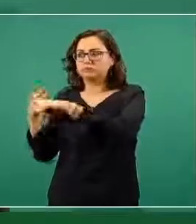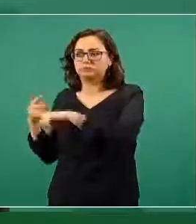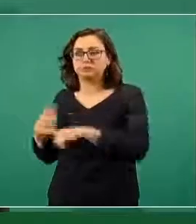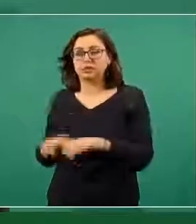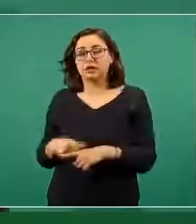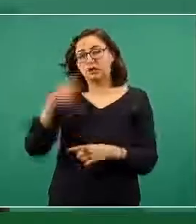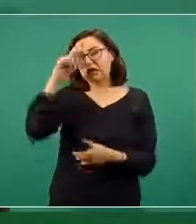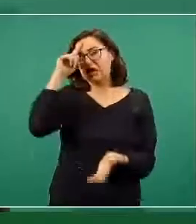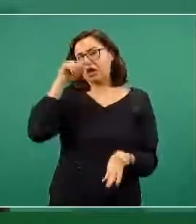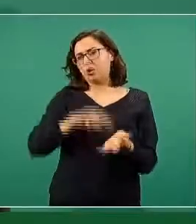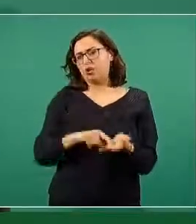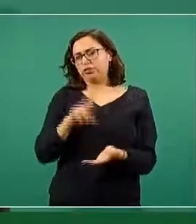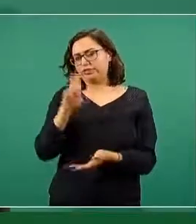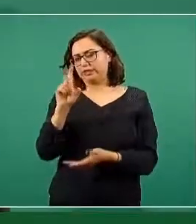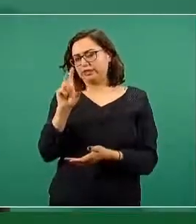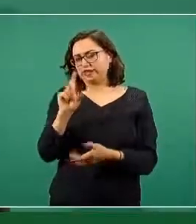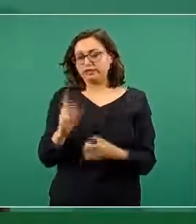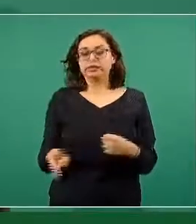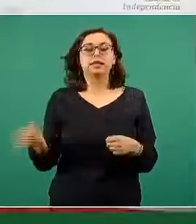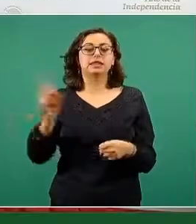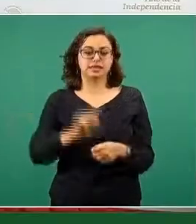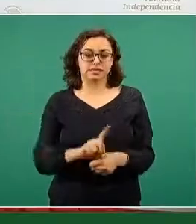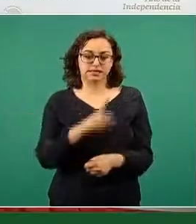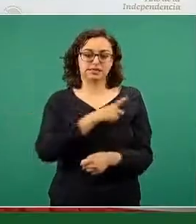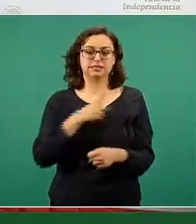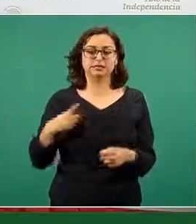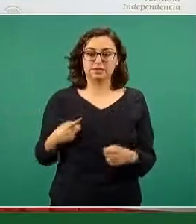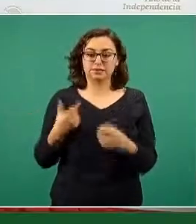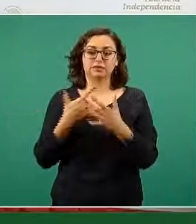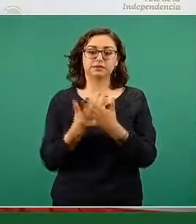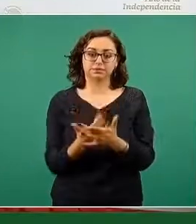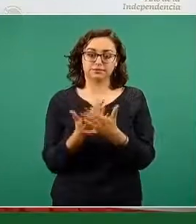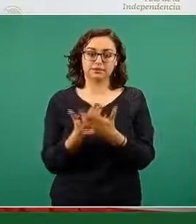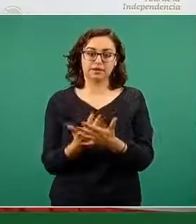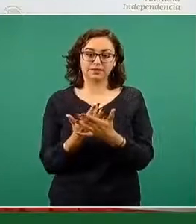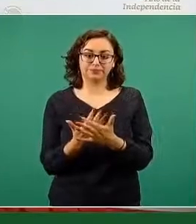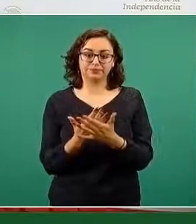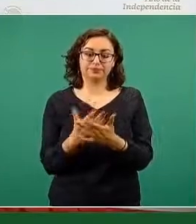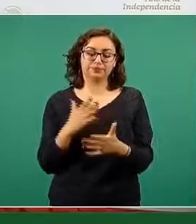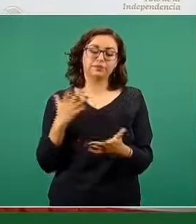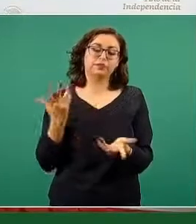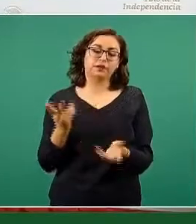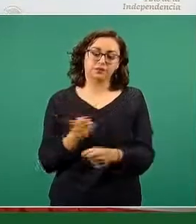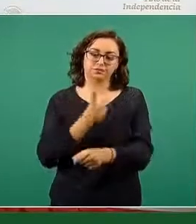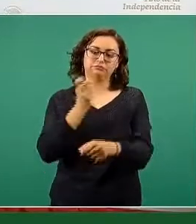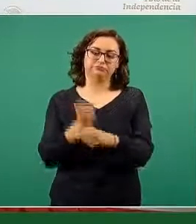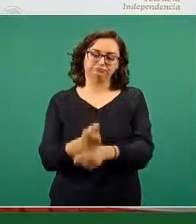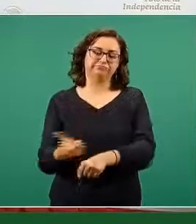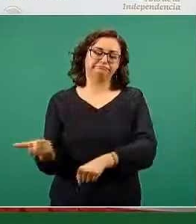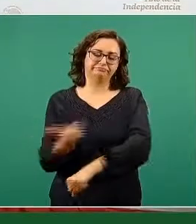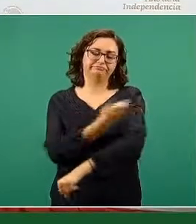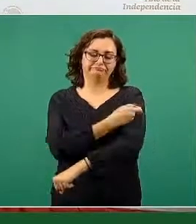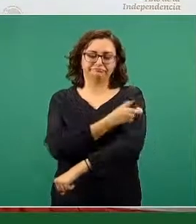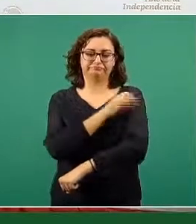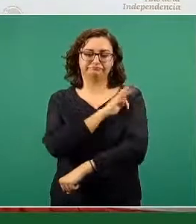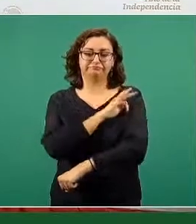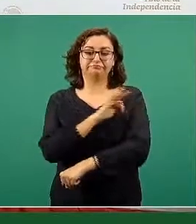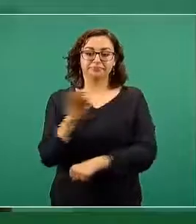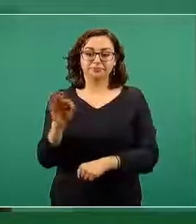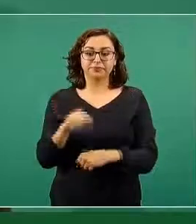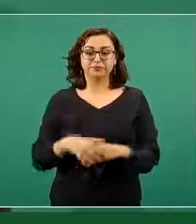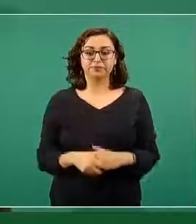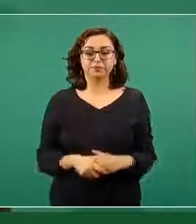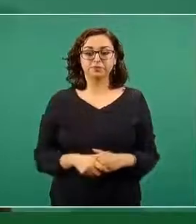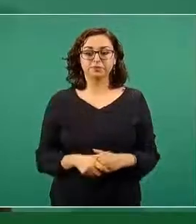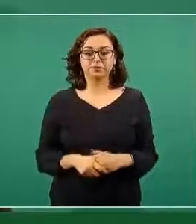son 30 días los que habría que esperar para poder aplicar la segunda dosis en este caso, o